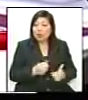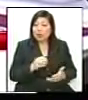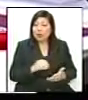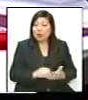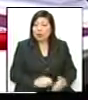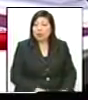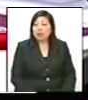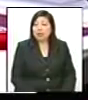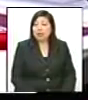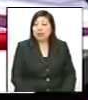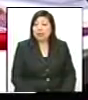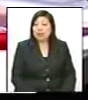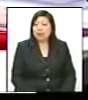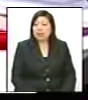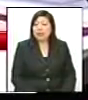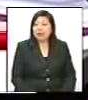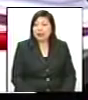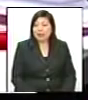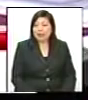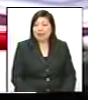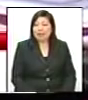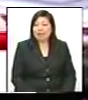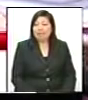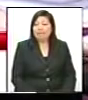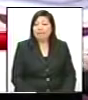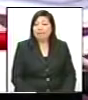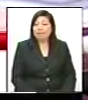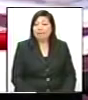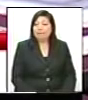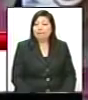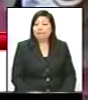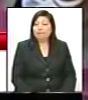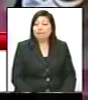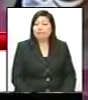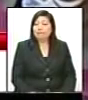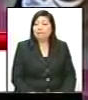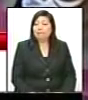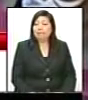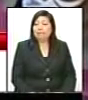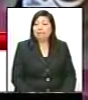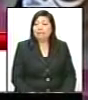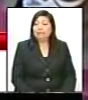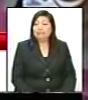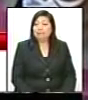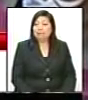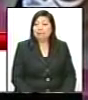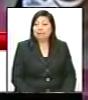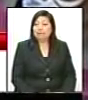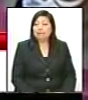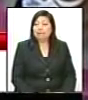que está trayendo. Gracias, presidente, y gracias, doctor. Gracias por la precisión. Adelante, doctor Waldo. Gracias, doctora.